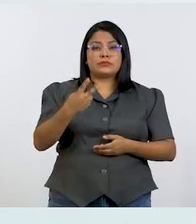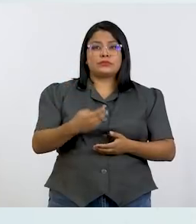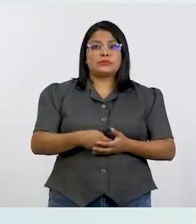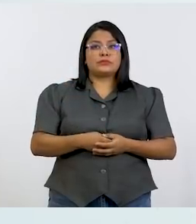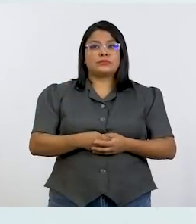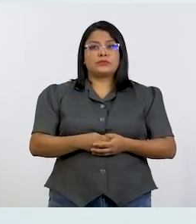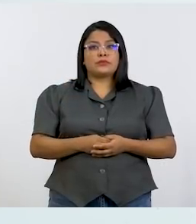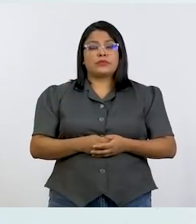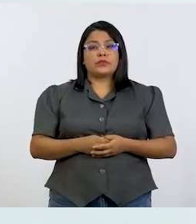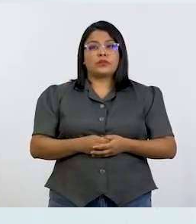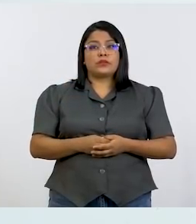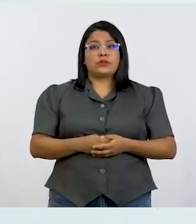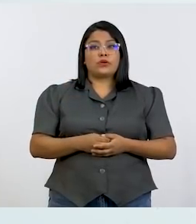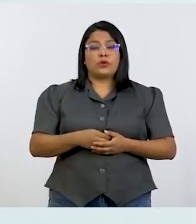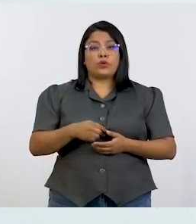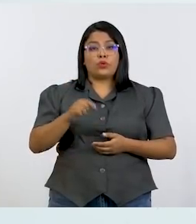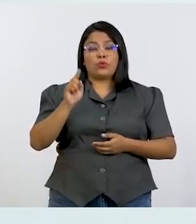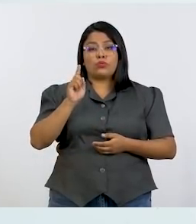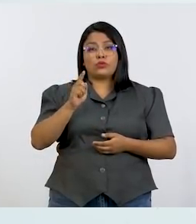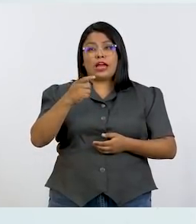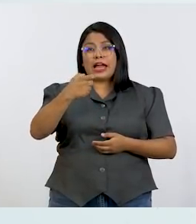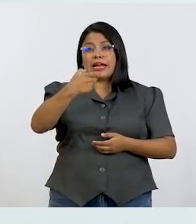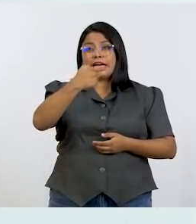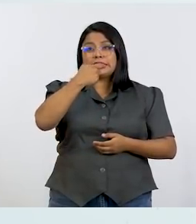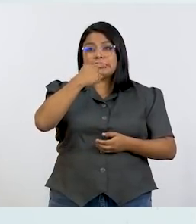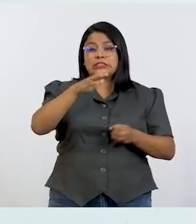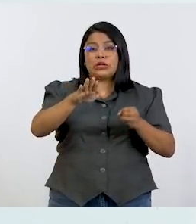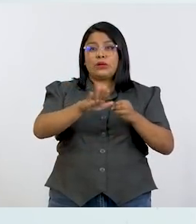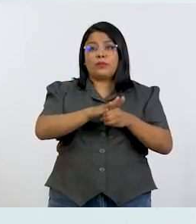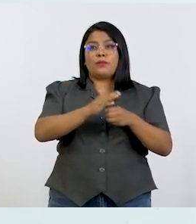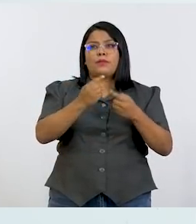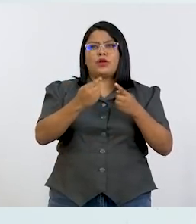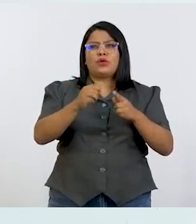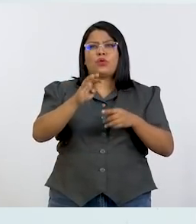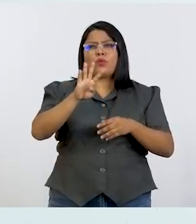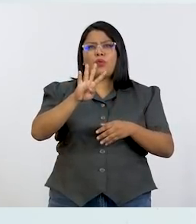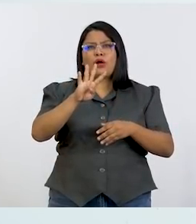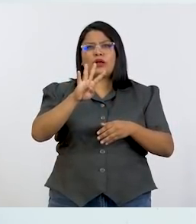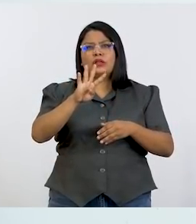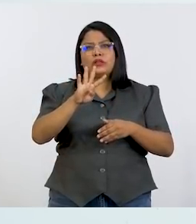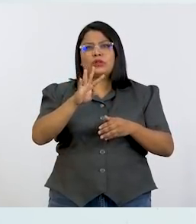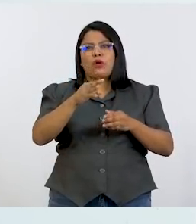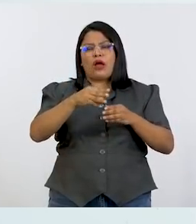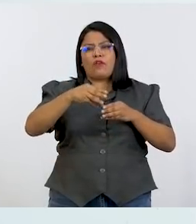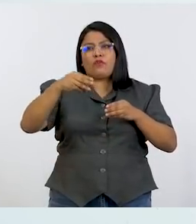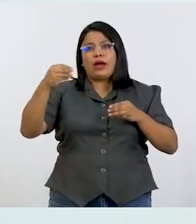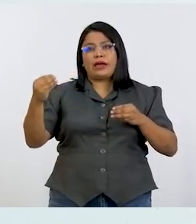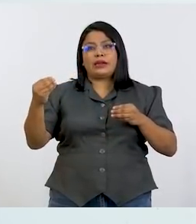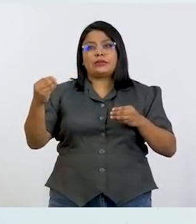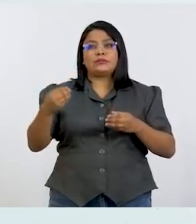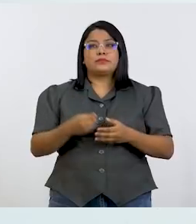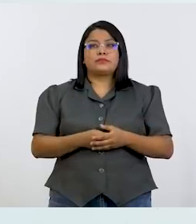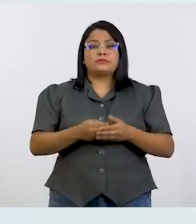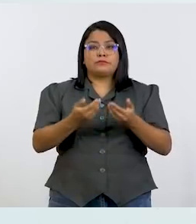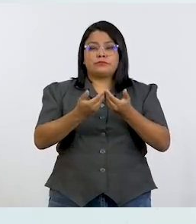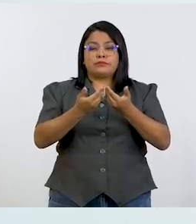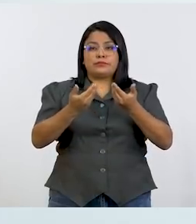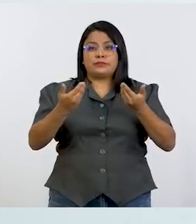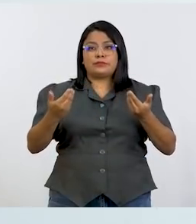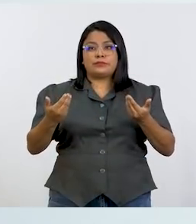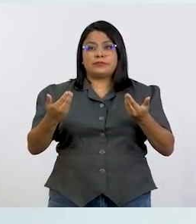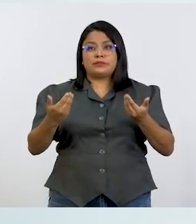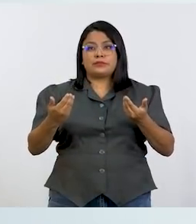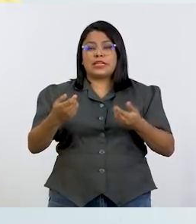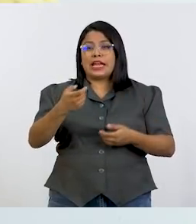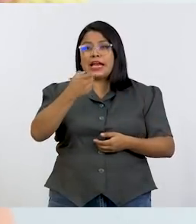Veamos ahora la segunda situación. Tengo aquí un paquete de galletas, pero 4 de ellas están afuera de la bolsa.